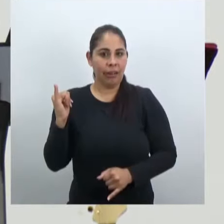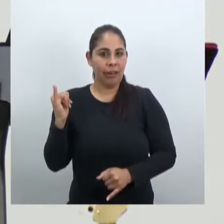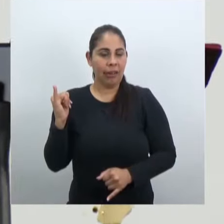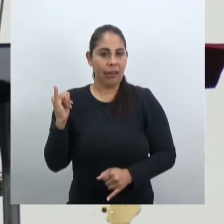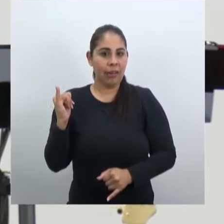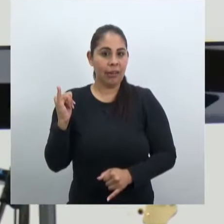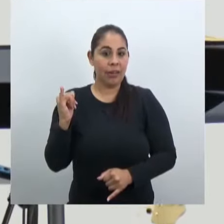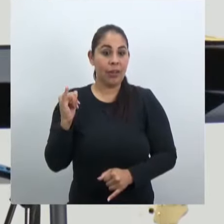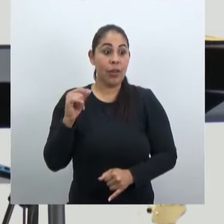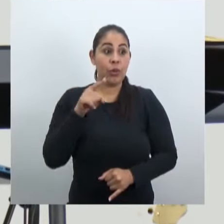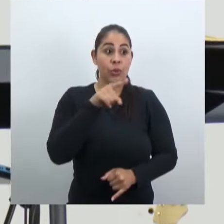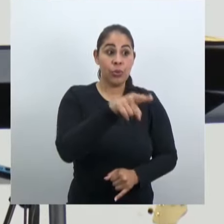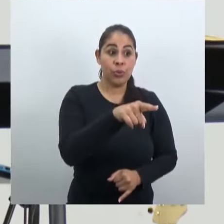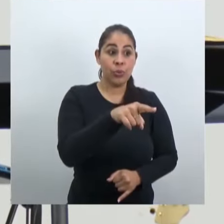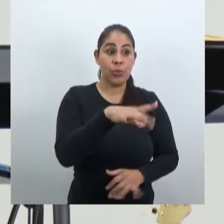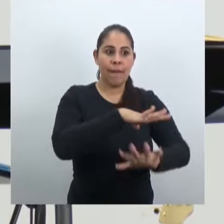¿Tienes paz contigo?